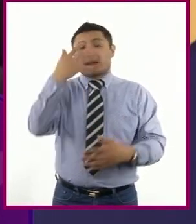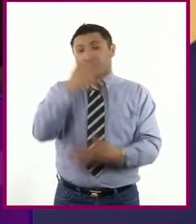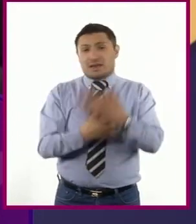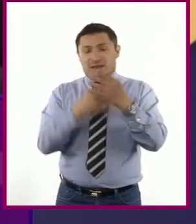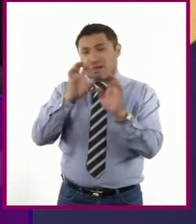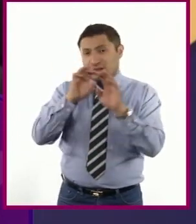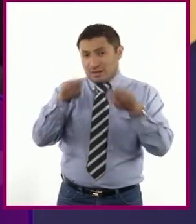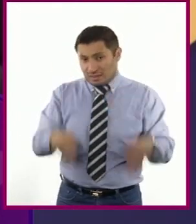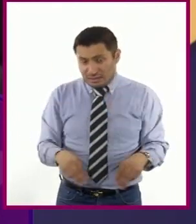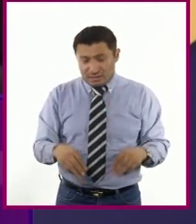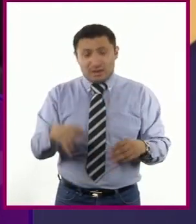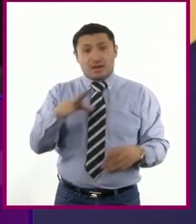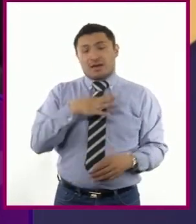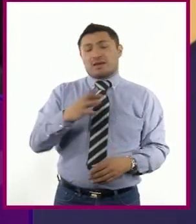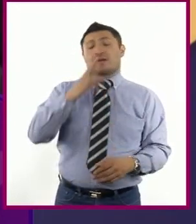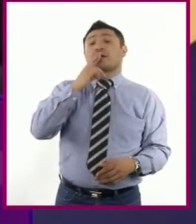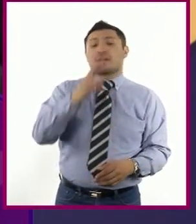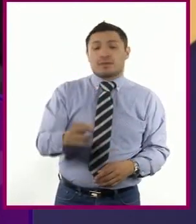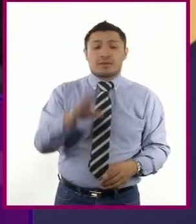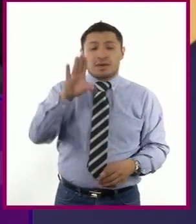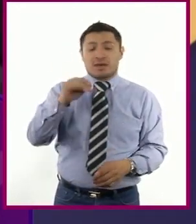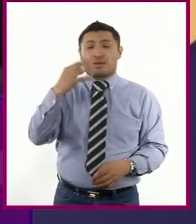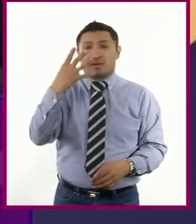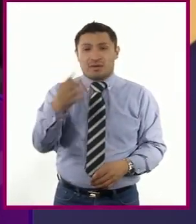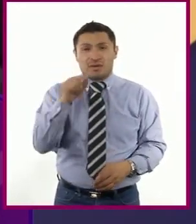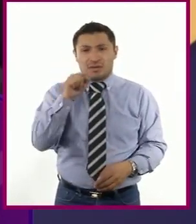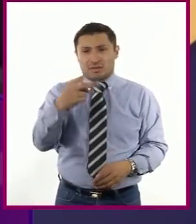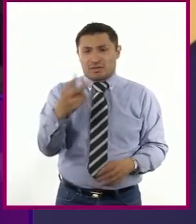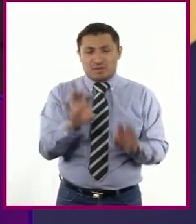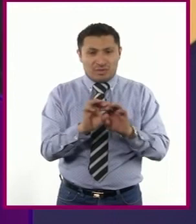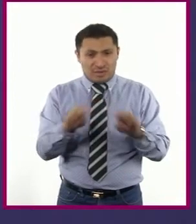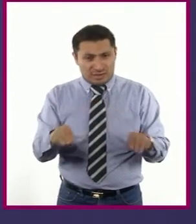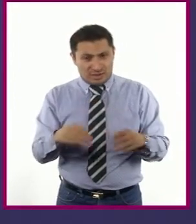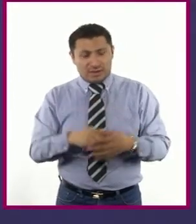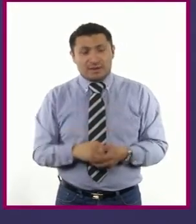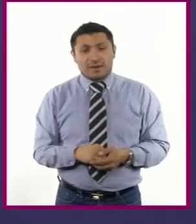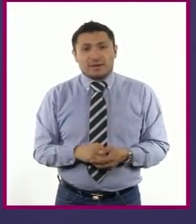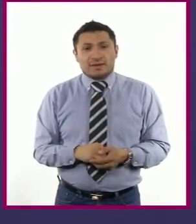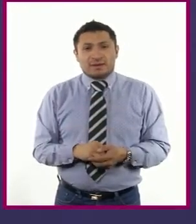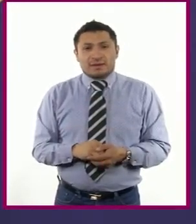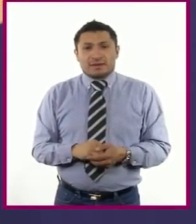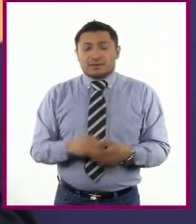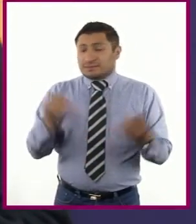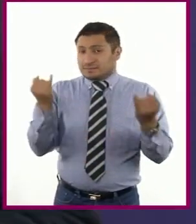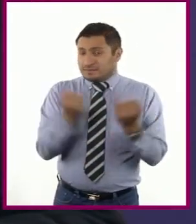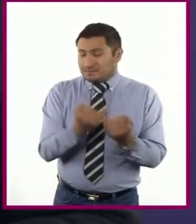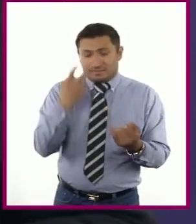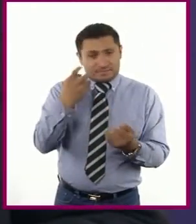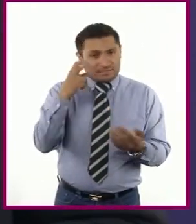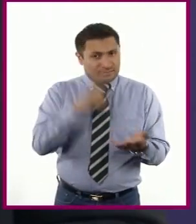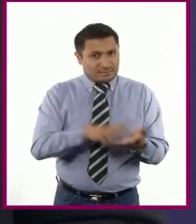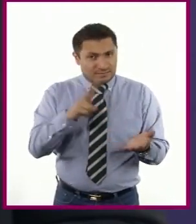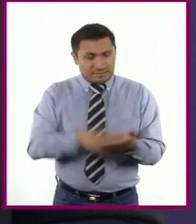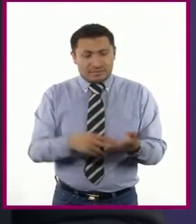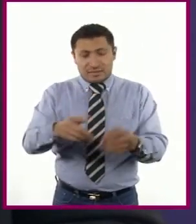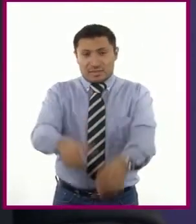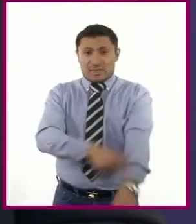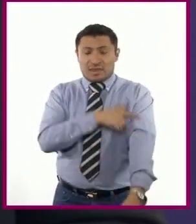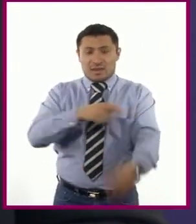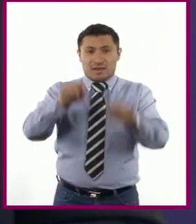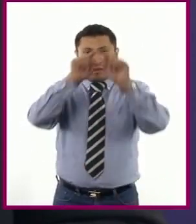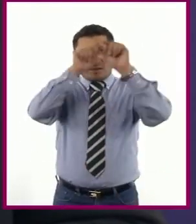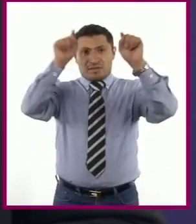15 centímetros, y obtenemos 94.2 centímetros. Igualando este valor con el largo del